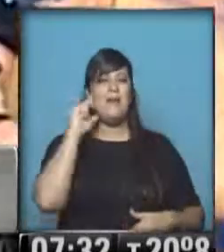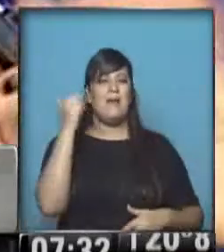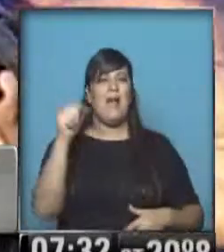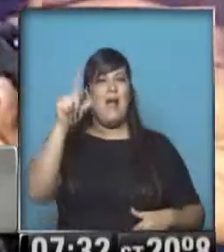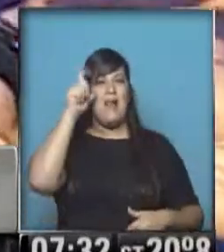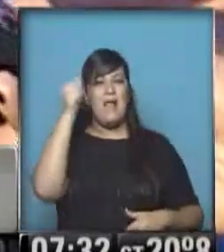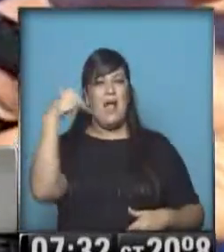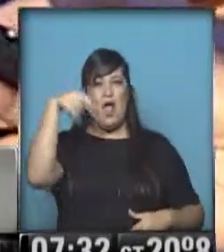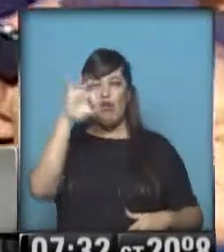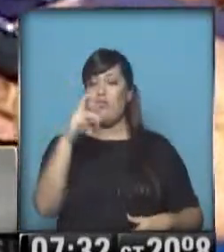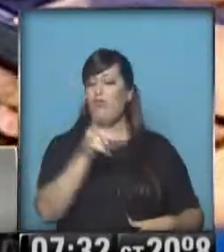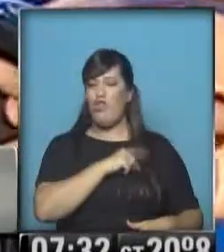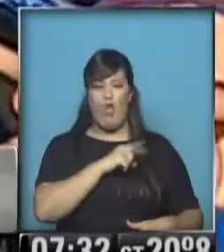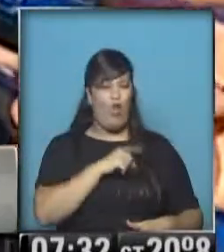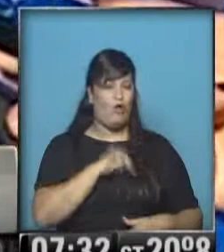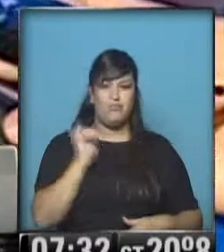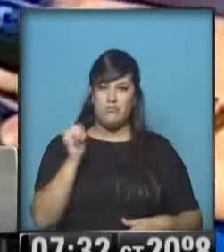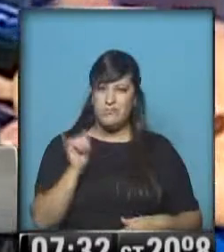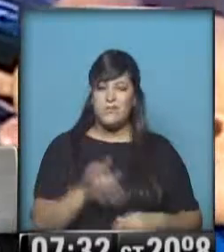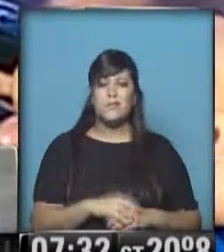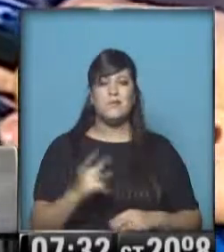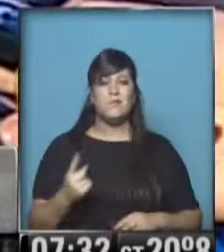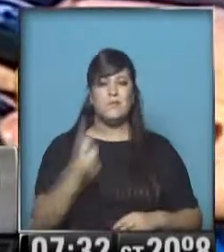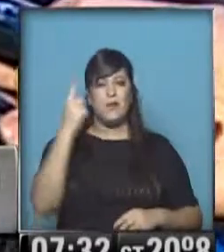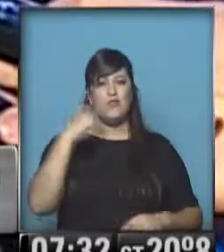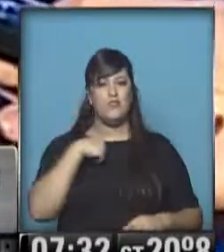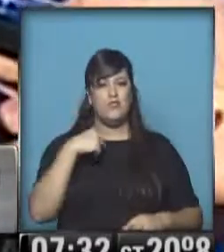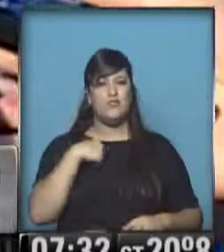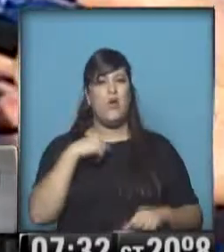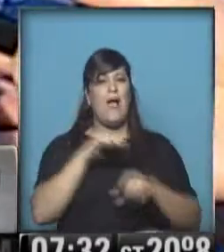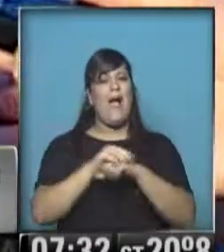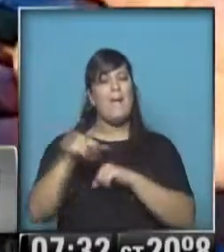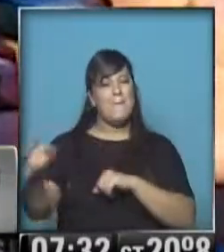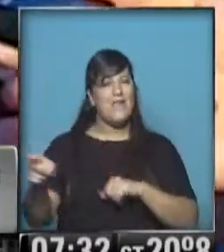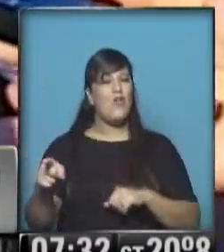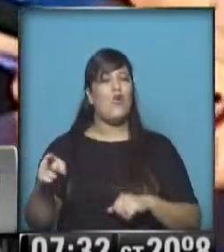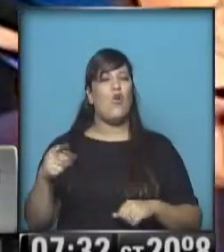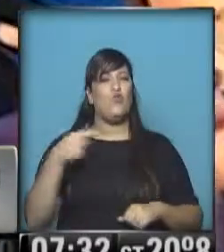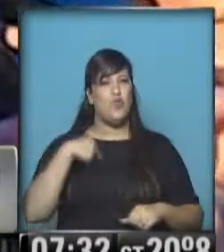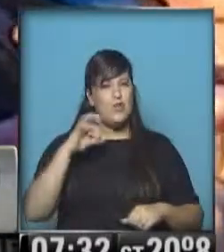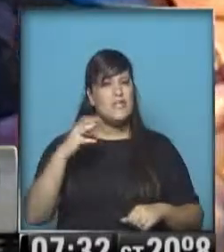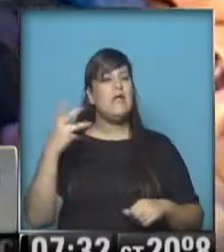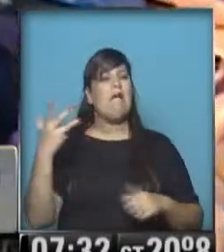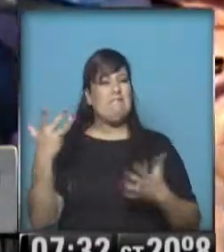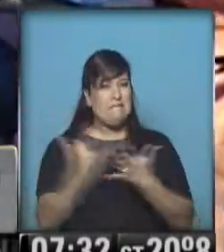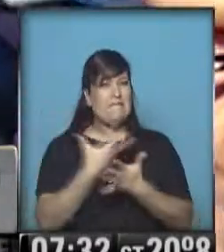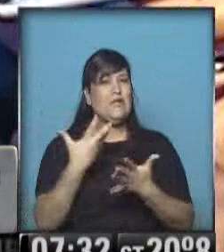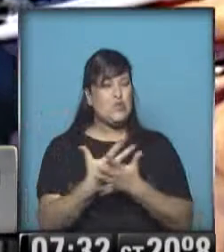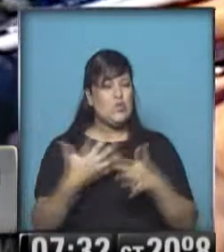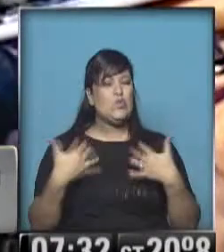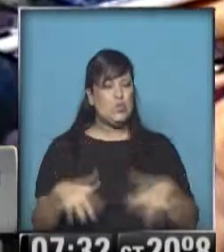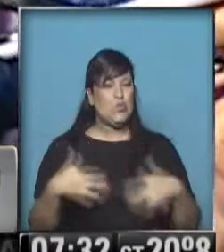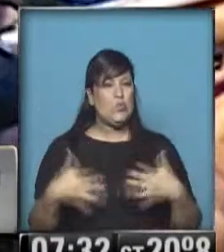un dolor terrible. Primero, yo por un amigo común sé que venía sufriendo muchísimo, con lo